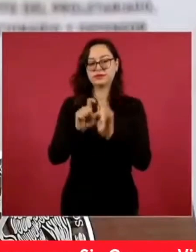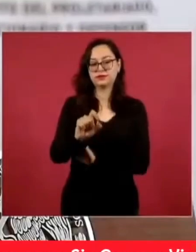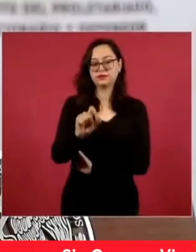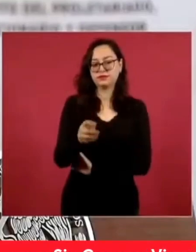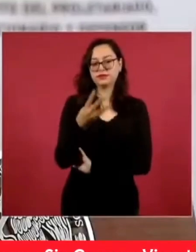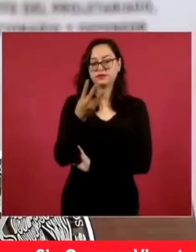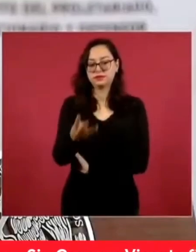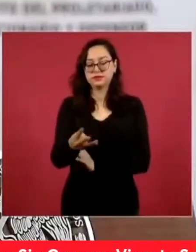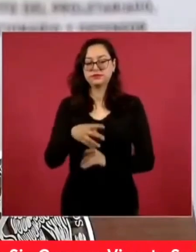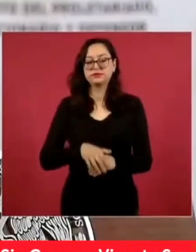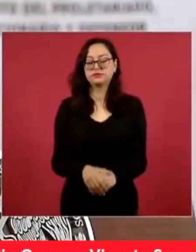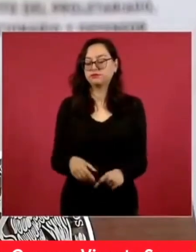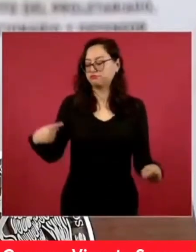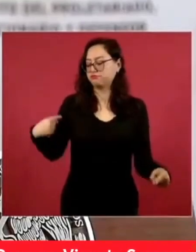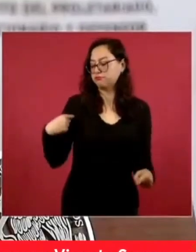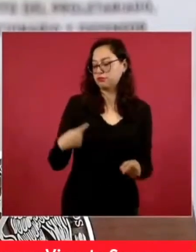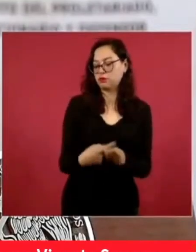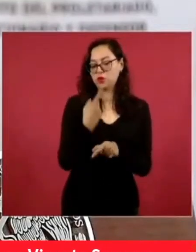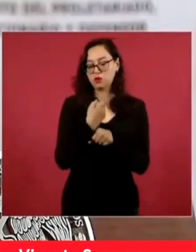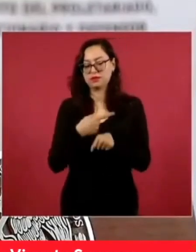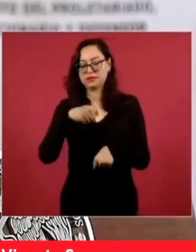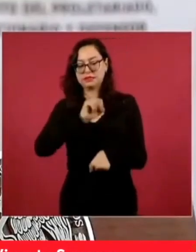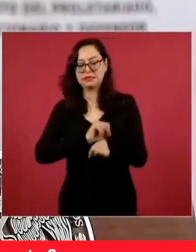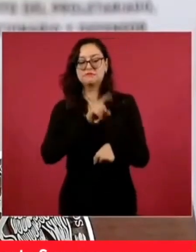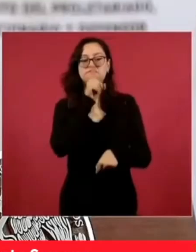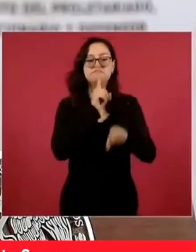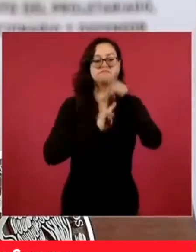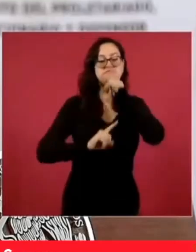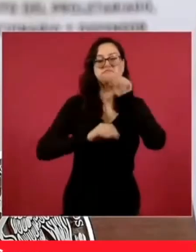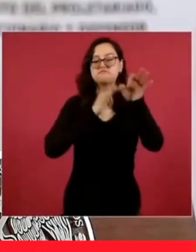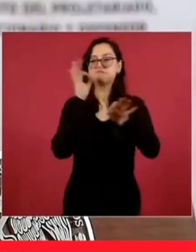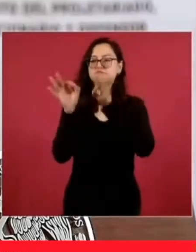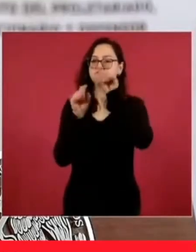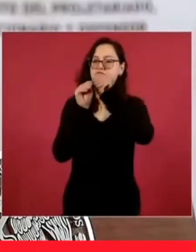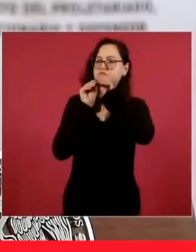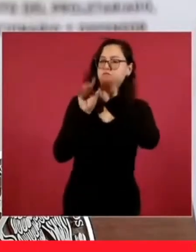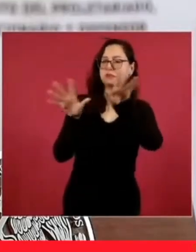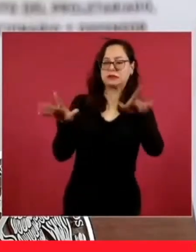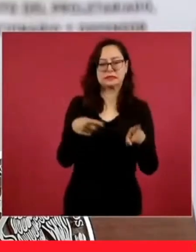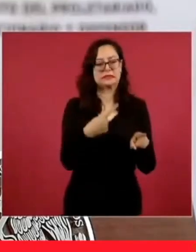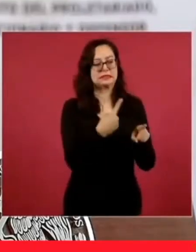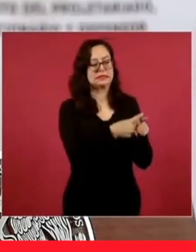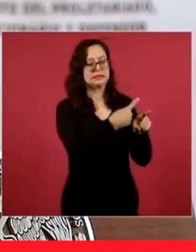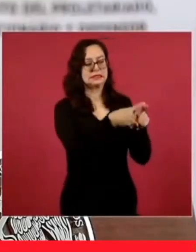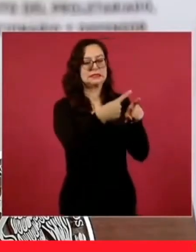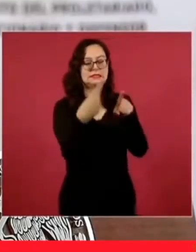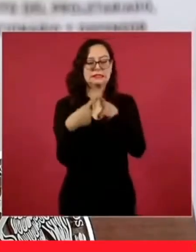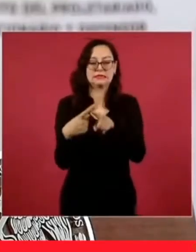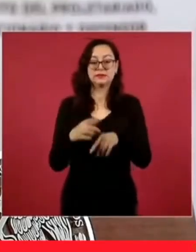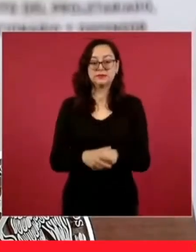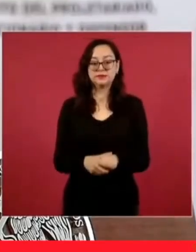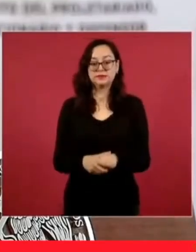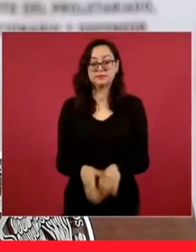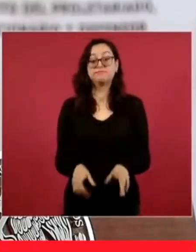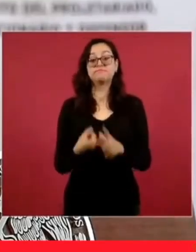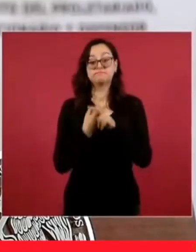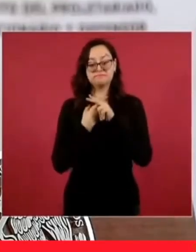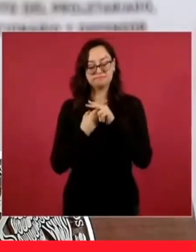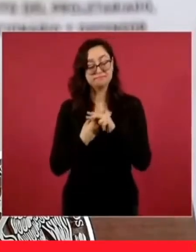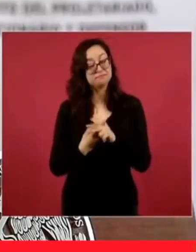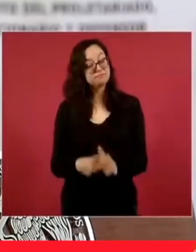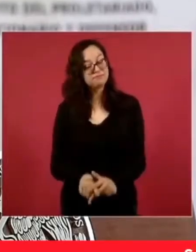de la semana? Y vamos a iniciar, porque ya saben, se pusieron